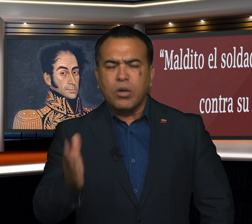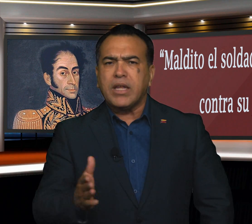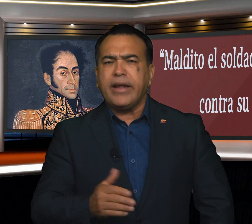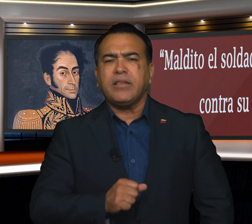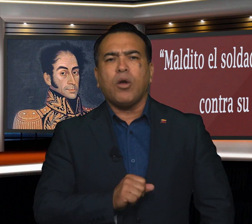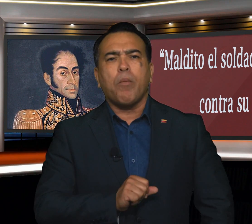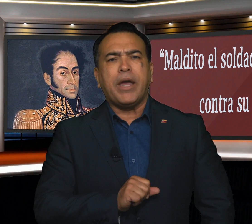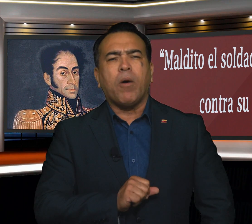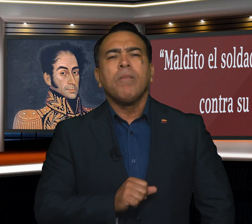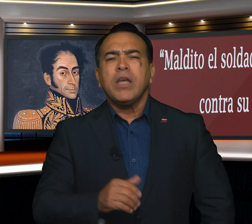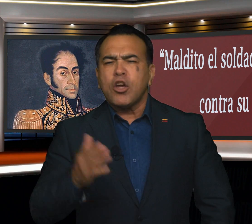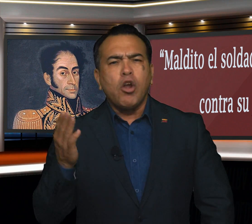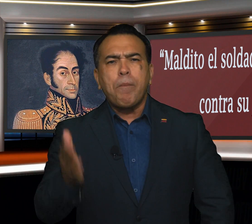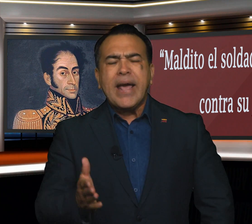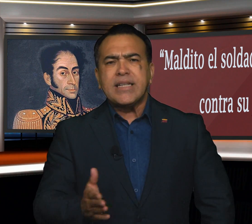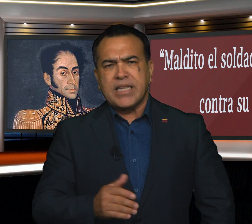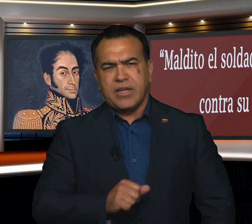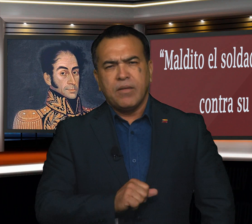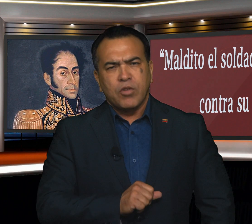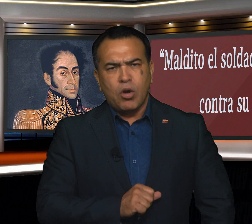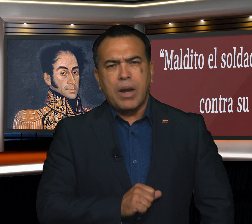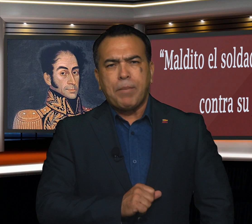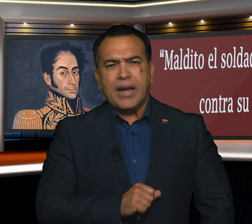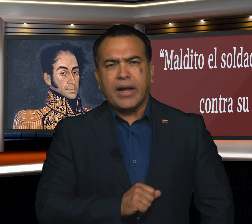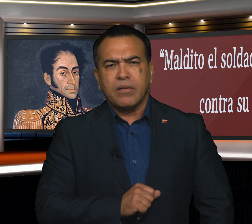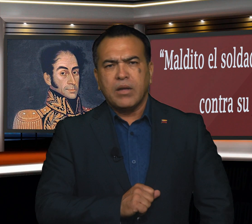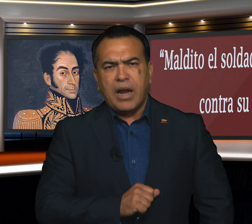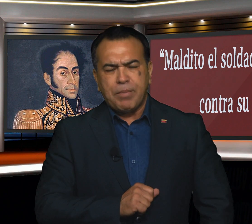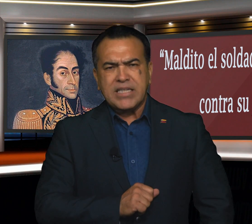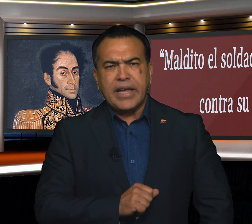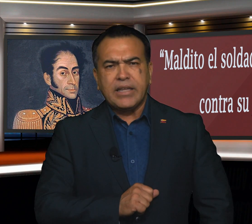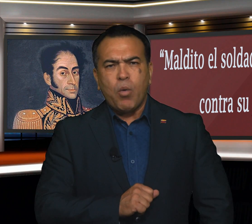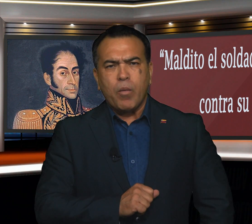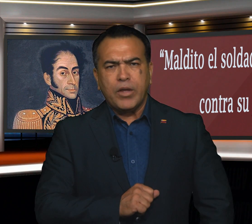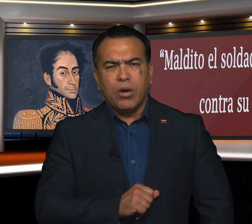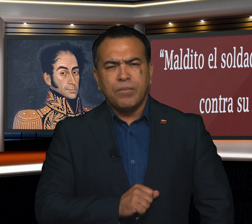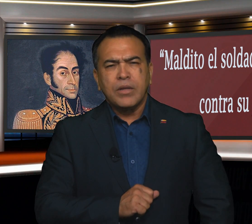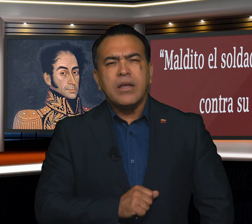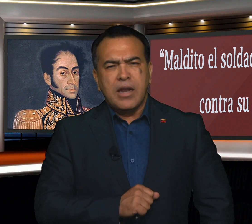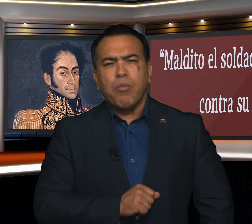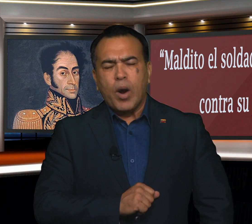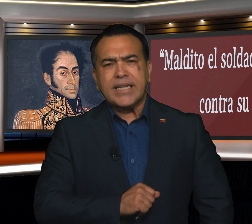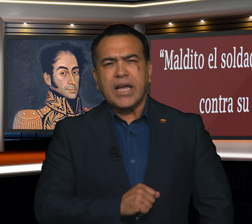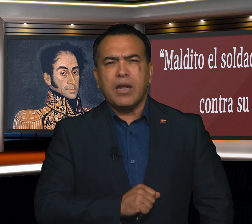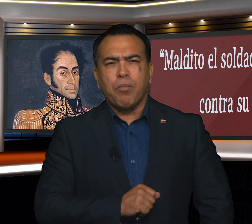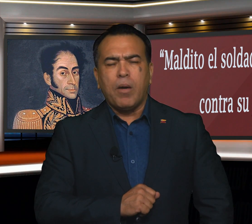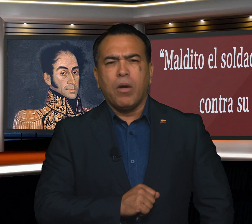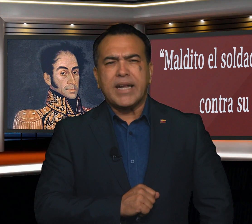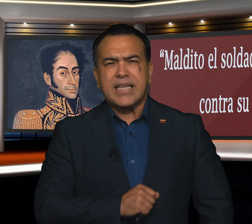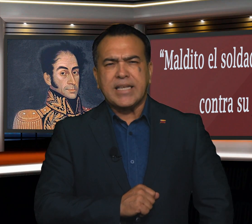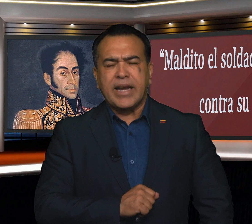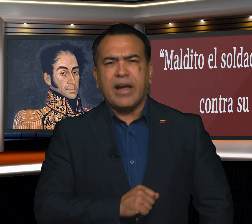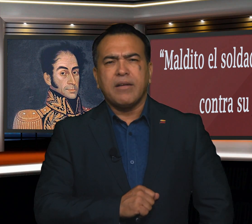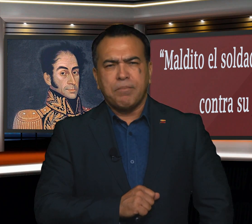con el continente europeo y con los países que hoy respaldan al presidente Juan Guaidó y la fuerza del